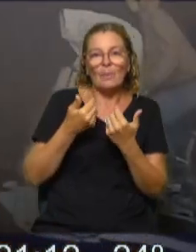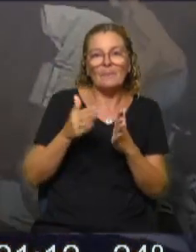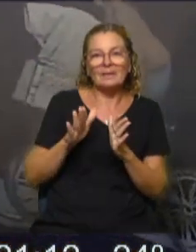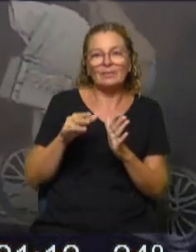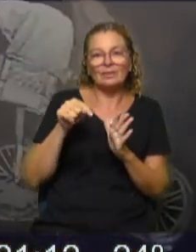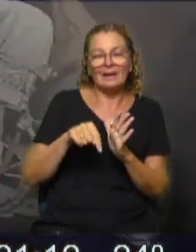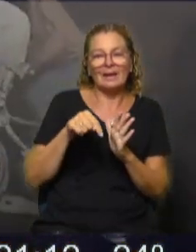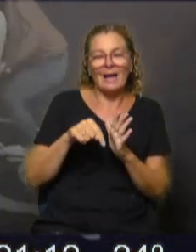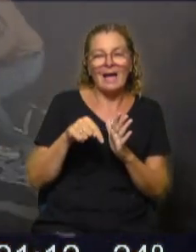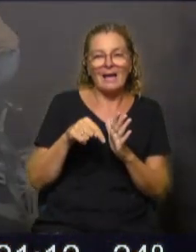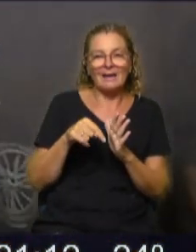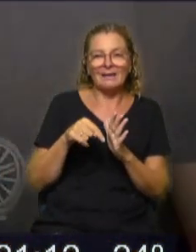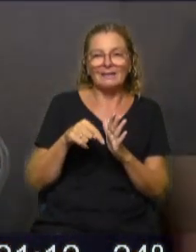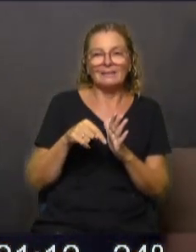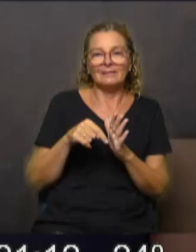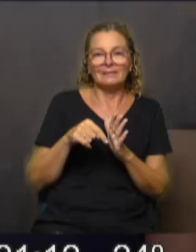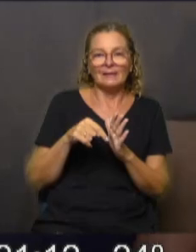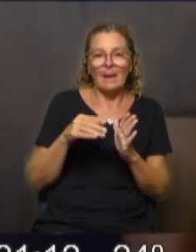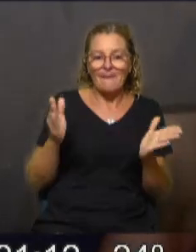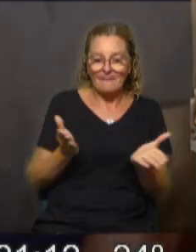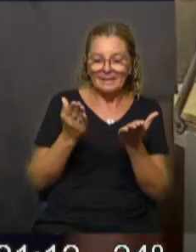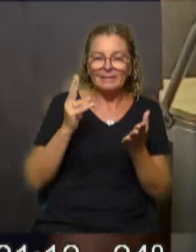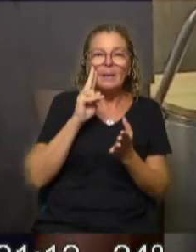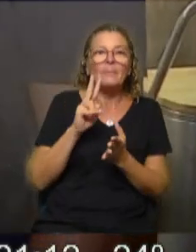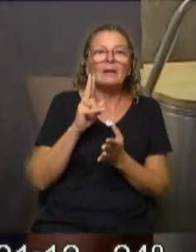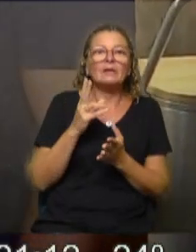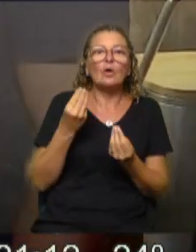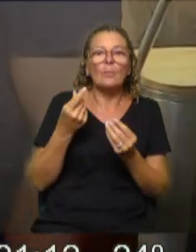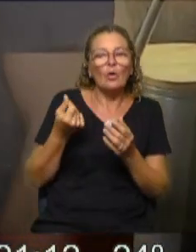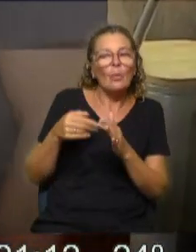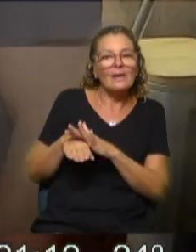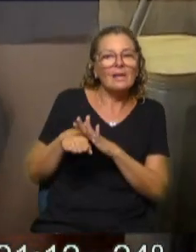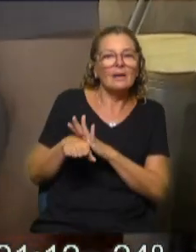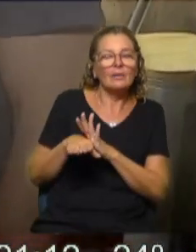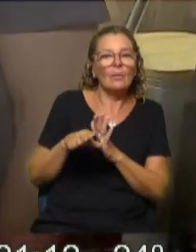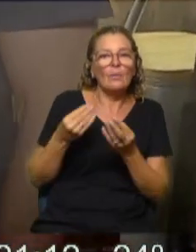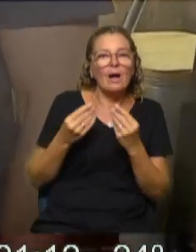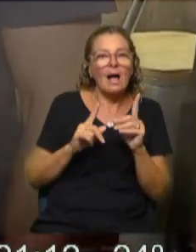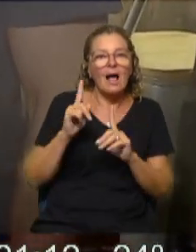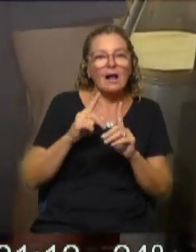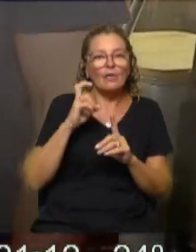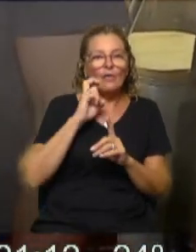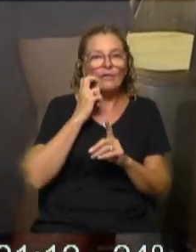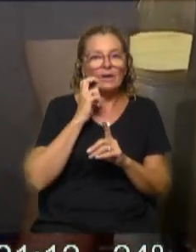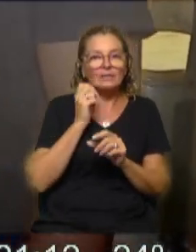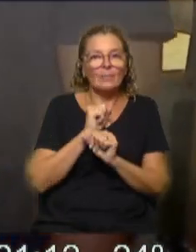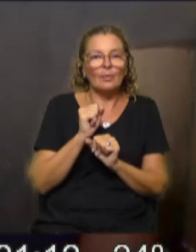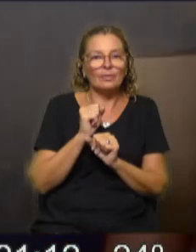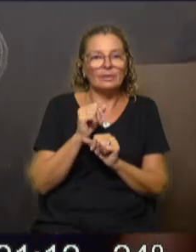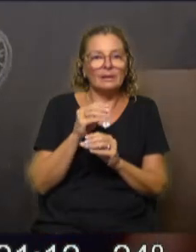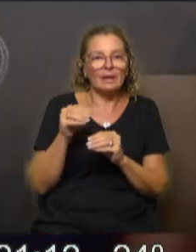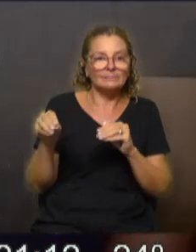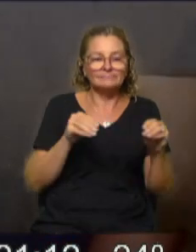desde aquí la movida de en principio empezar a ver si la recaudación o parte de la recaudación del bar se podía